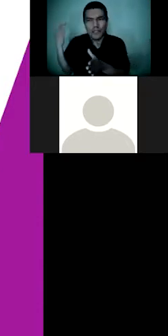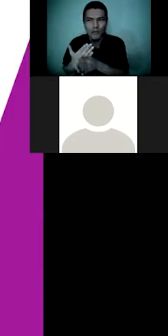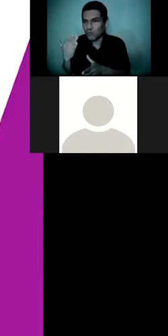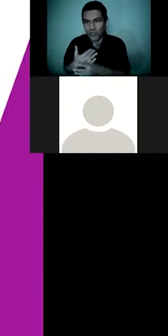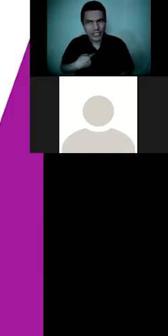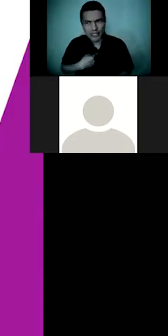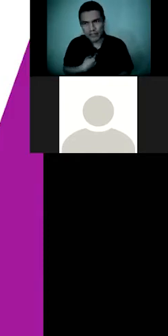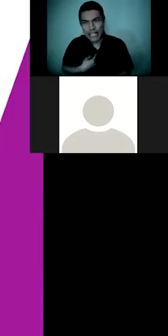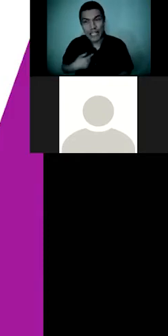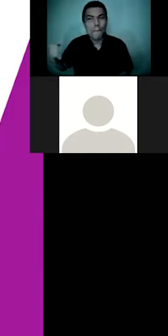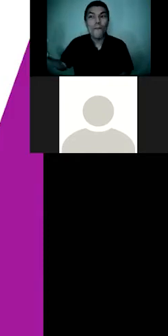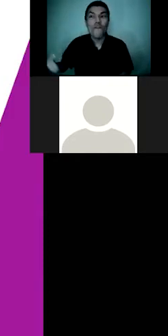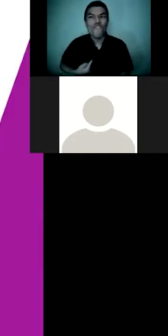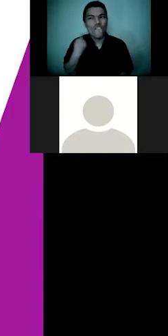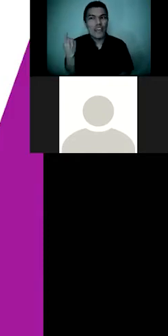No,